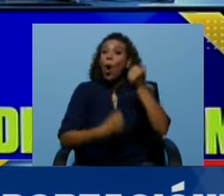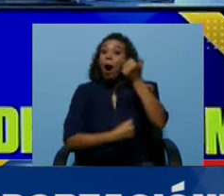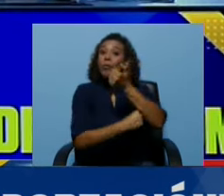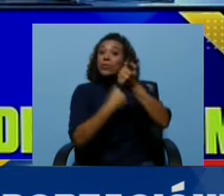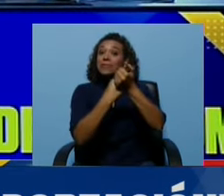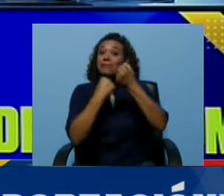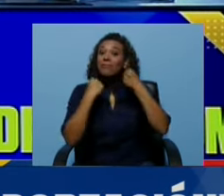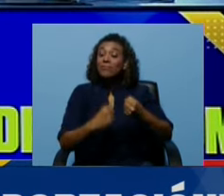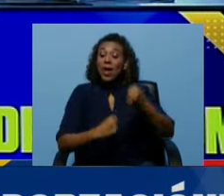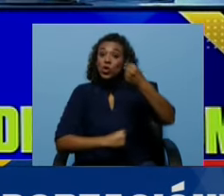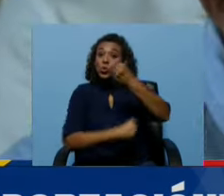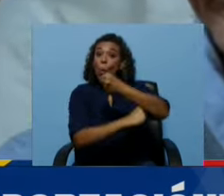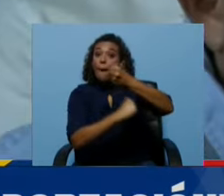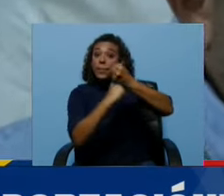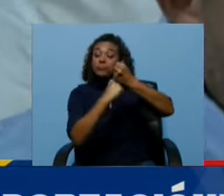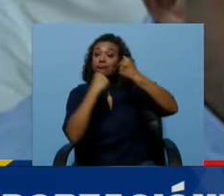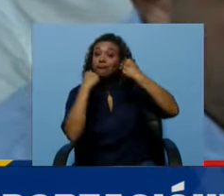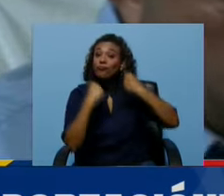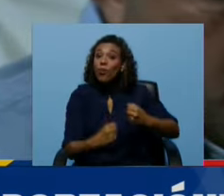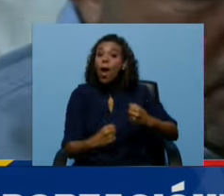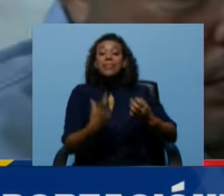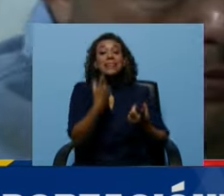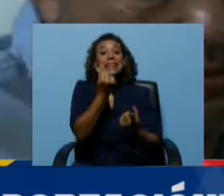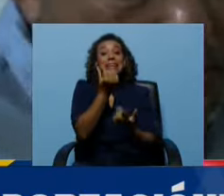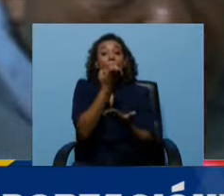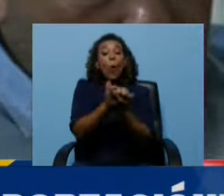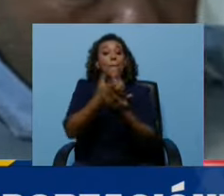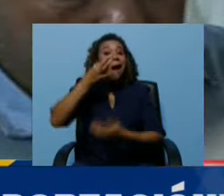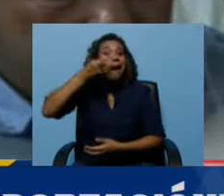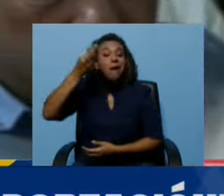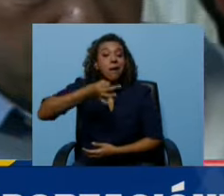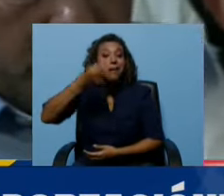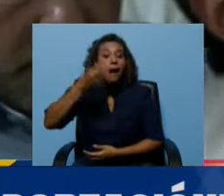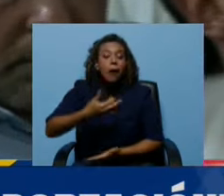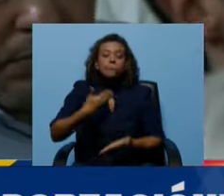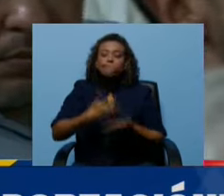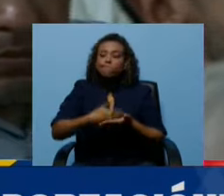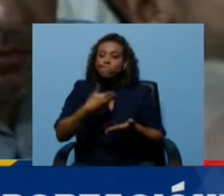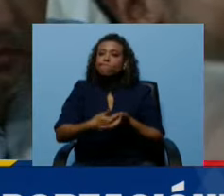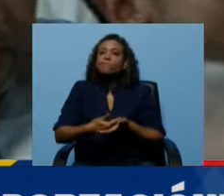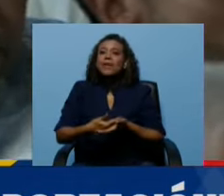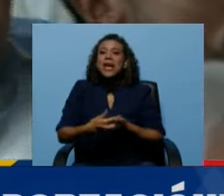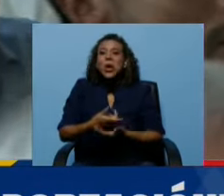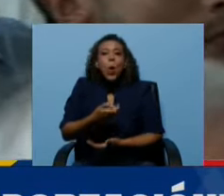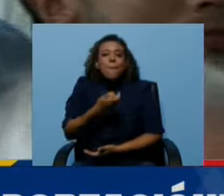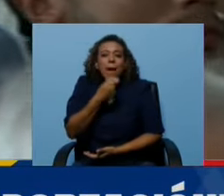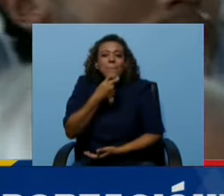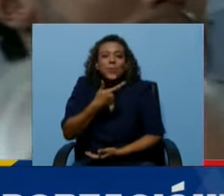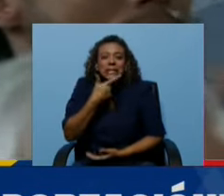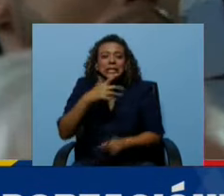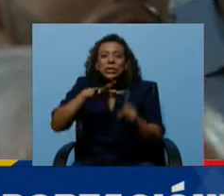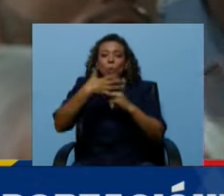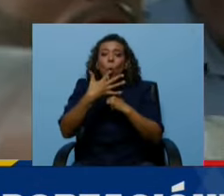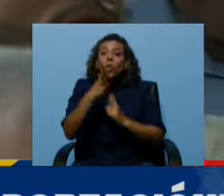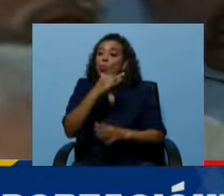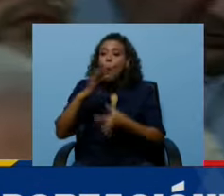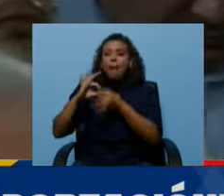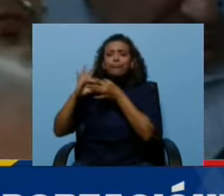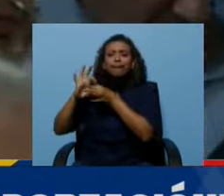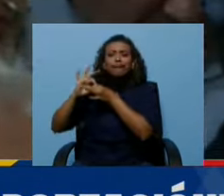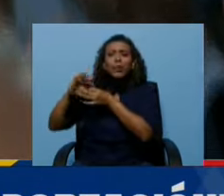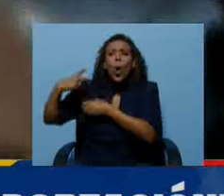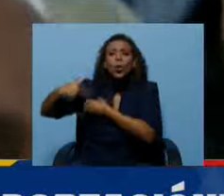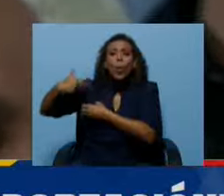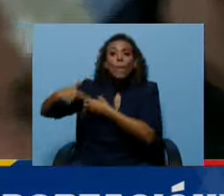autosostenido, sostenible, de la economía real. Y lo más bonito es de la economía no petrolera, aunque